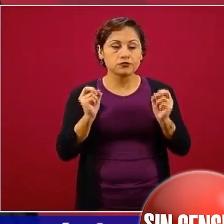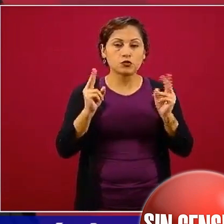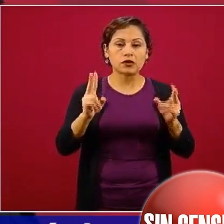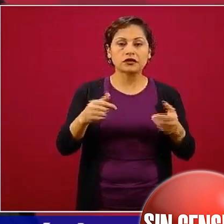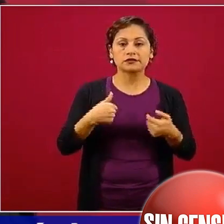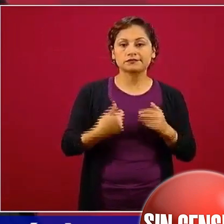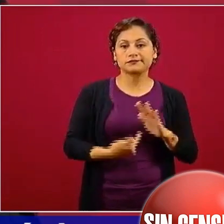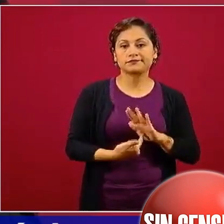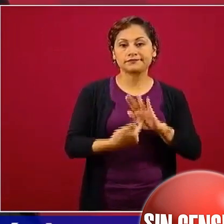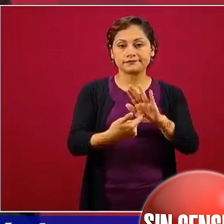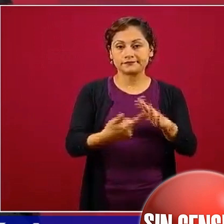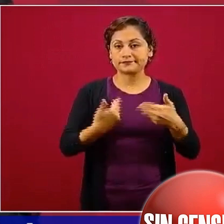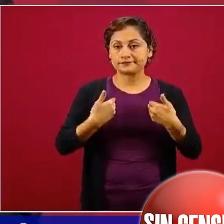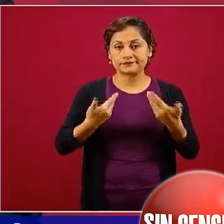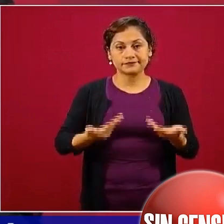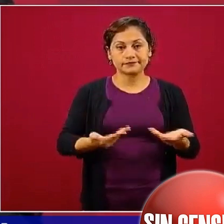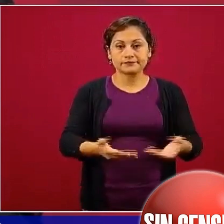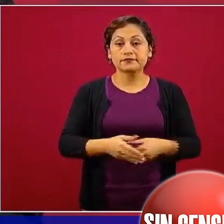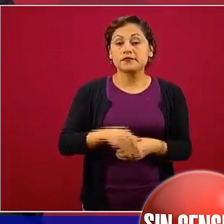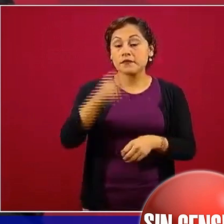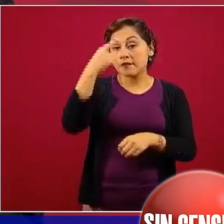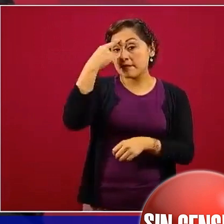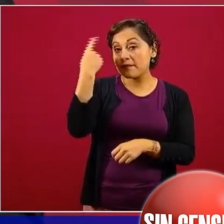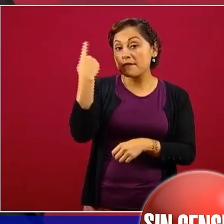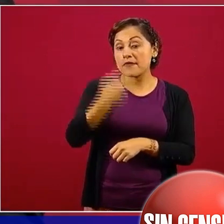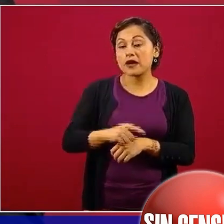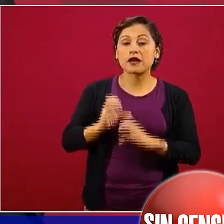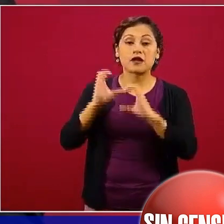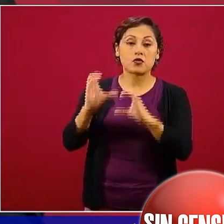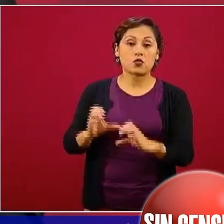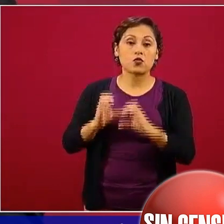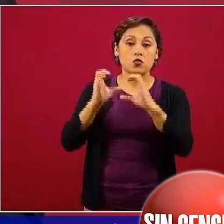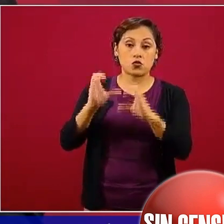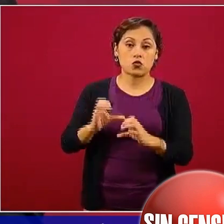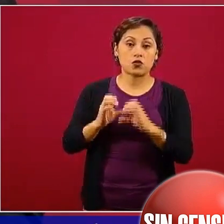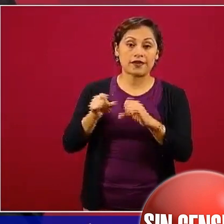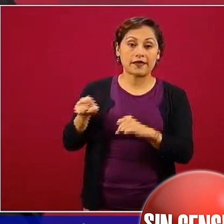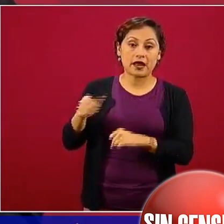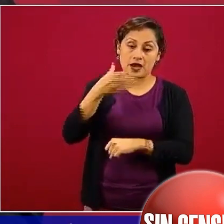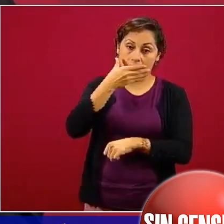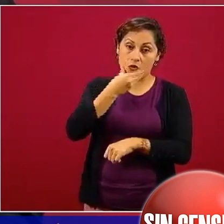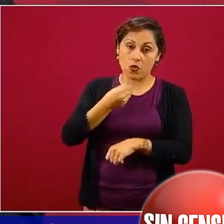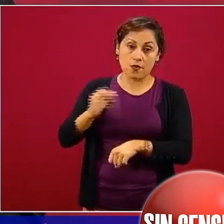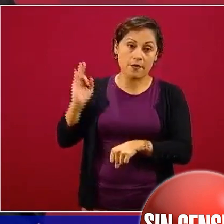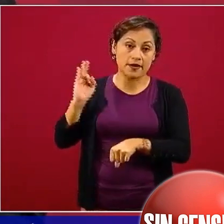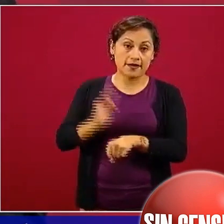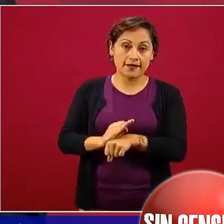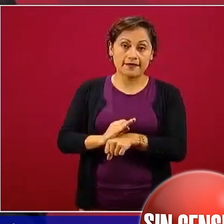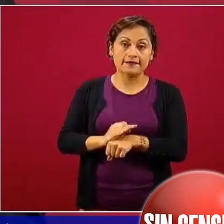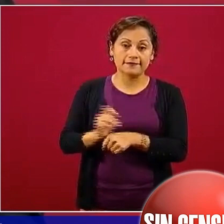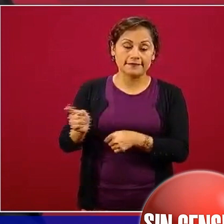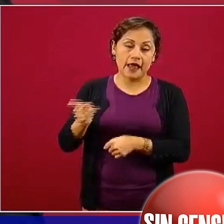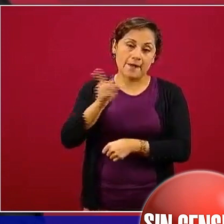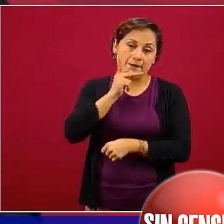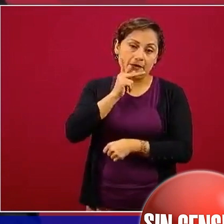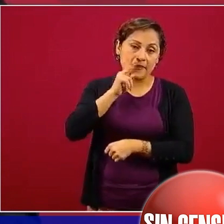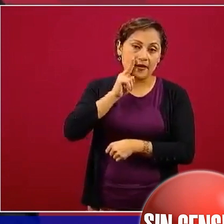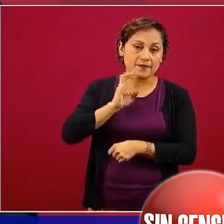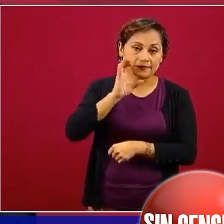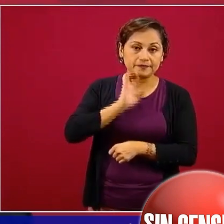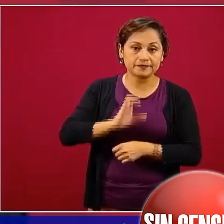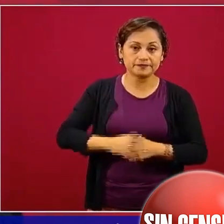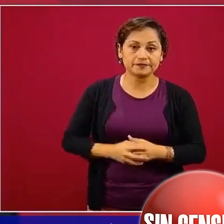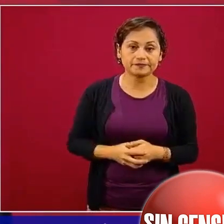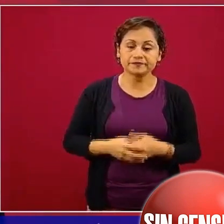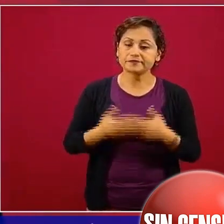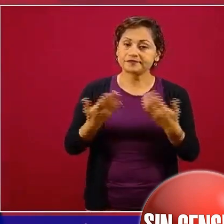para no poner en riesgo a su protector, al papá de Carranza. Entonces,